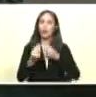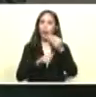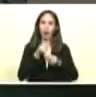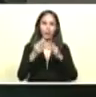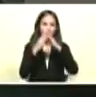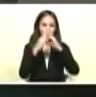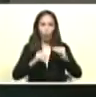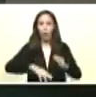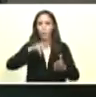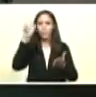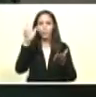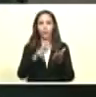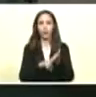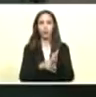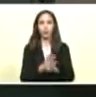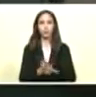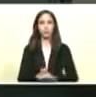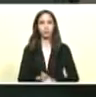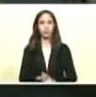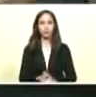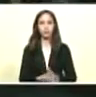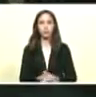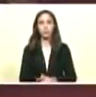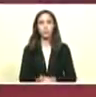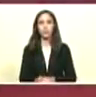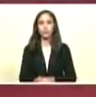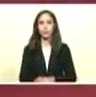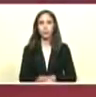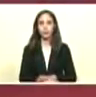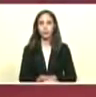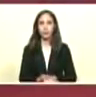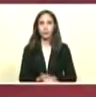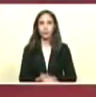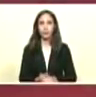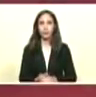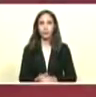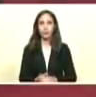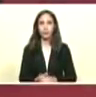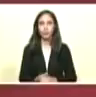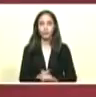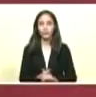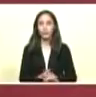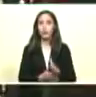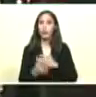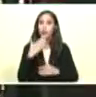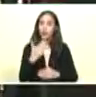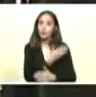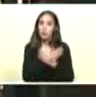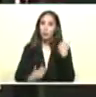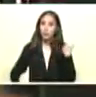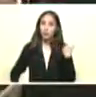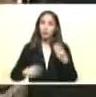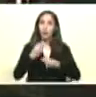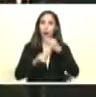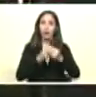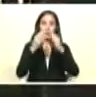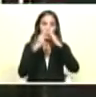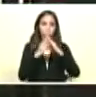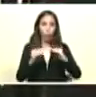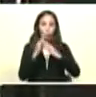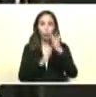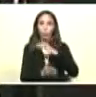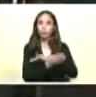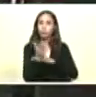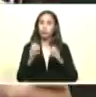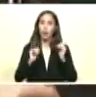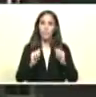país. Bueno, muchísimas gracias, presidente. Cúmplase su orden y a partir de este momento se autoriza